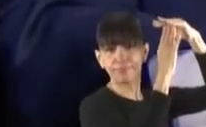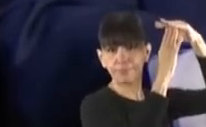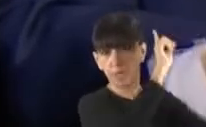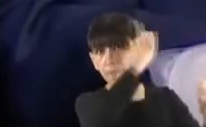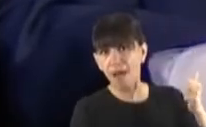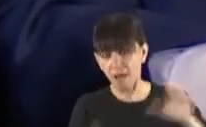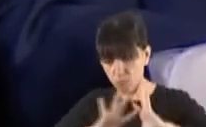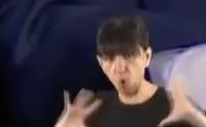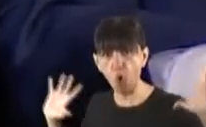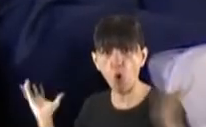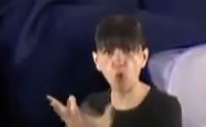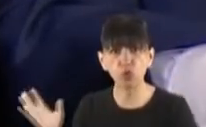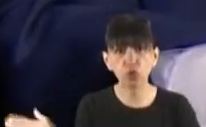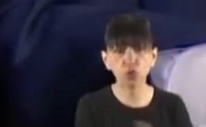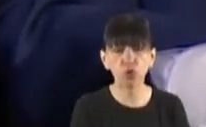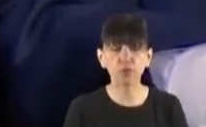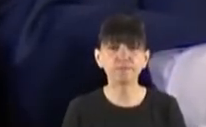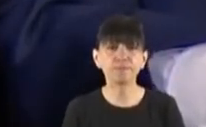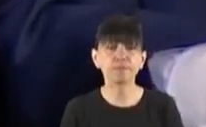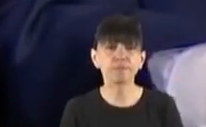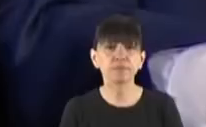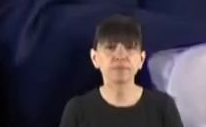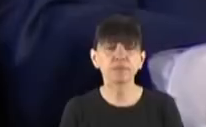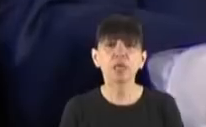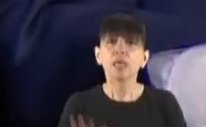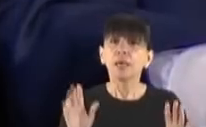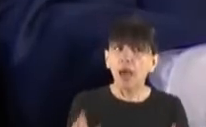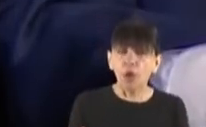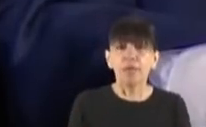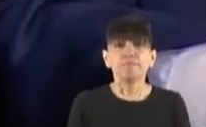Ahora, si esta realidad la estamos viviendo,